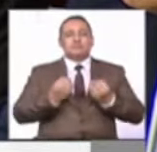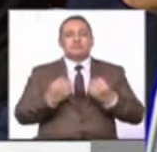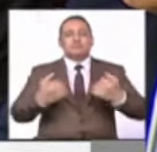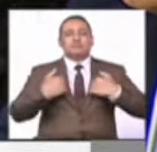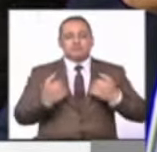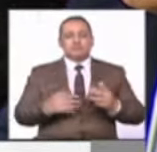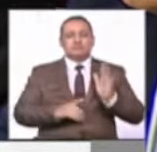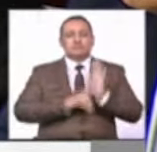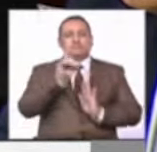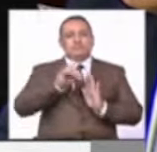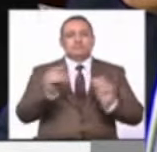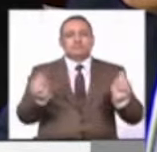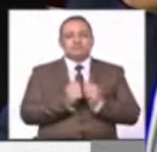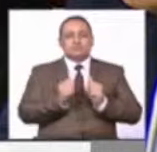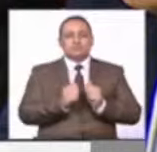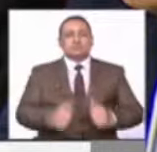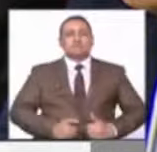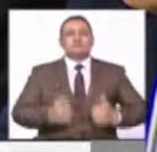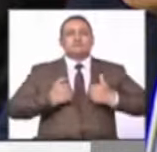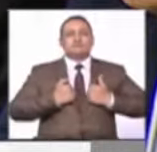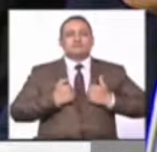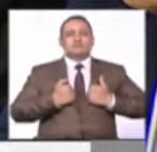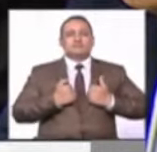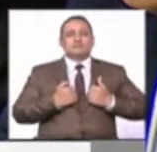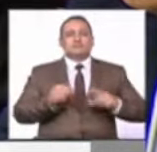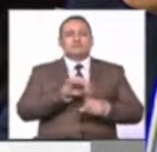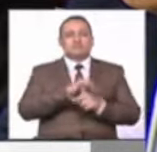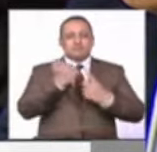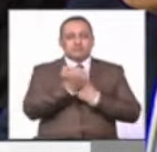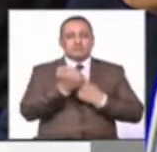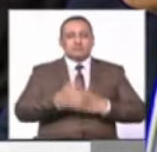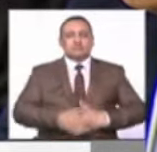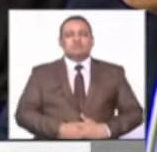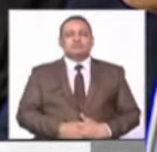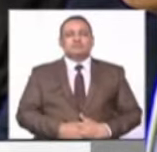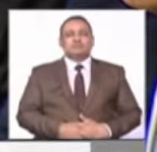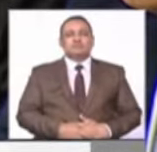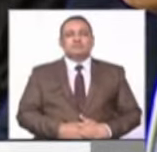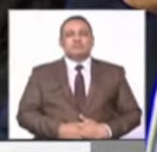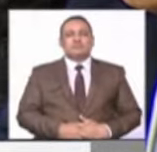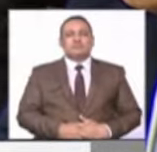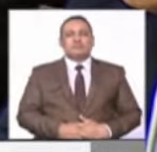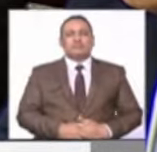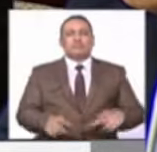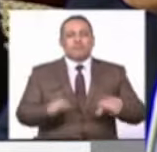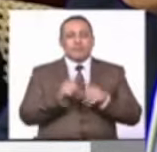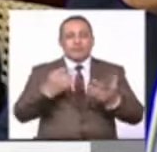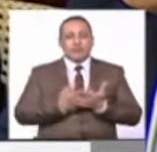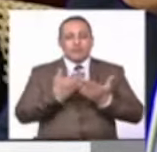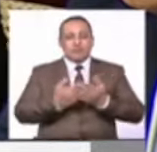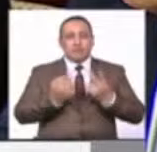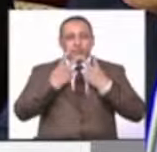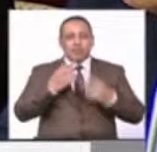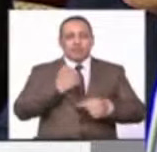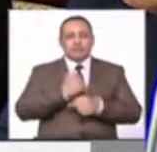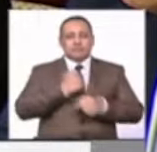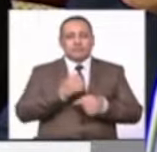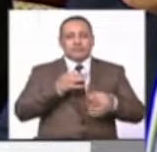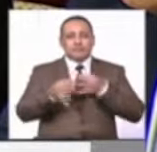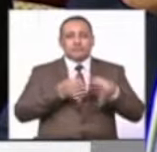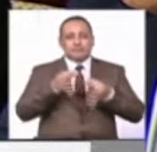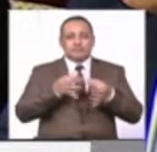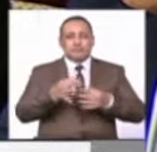desarrollar la convivencia social fruto de esta labor